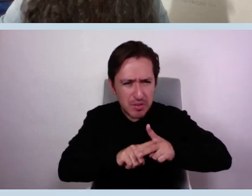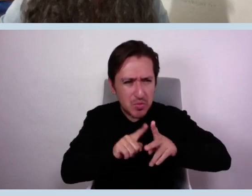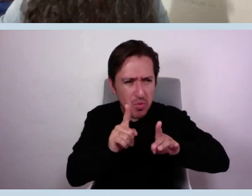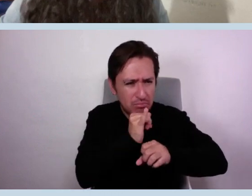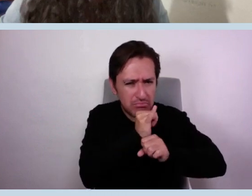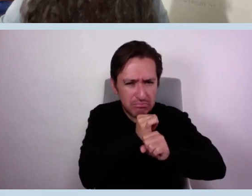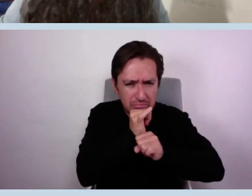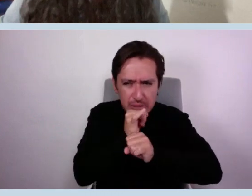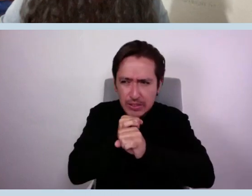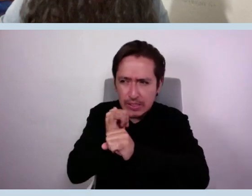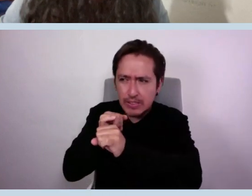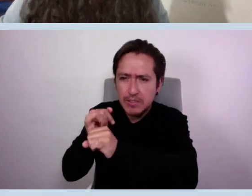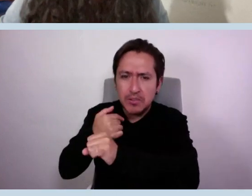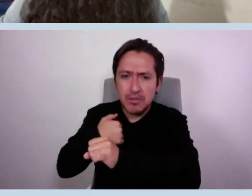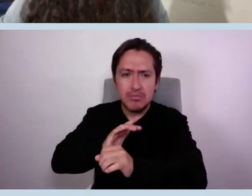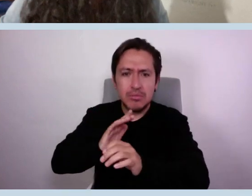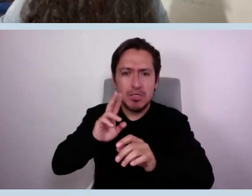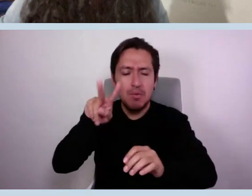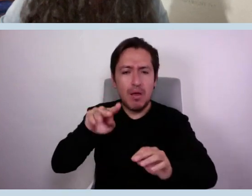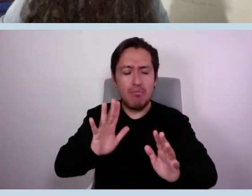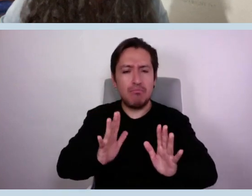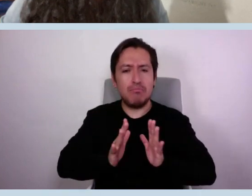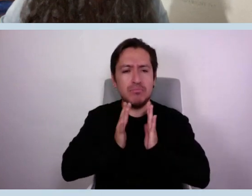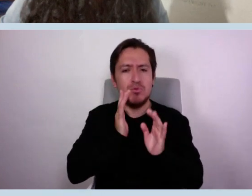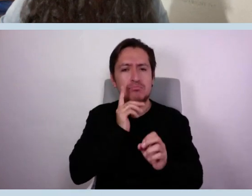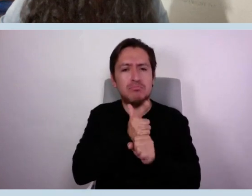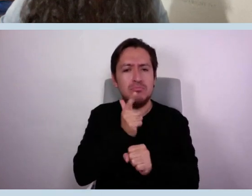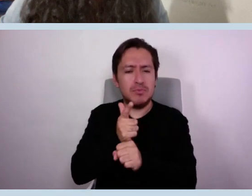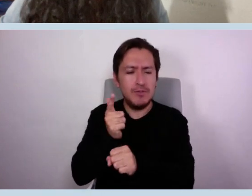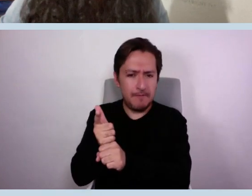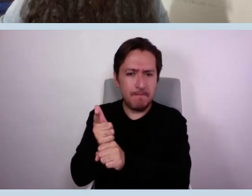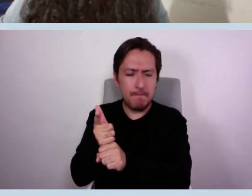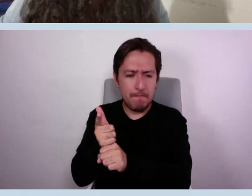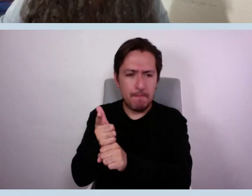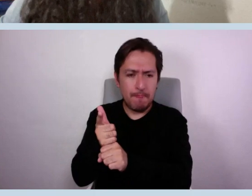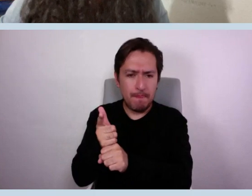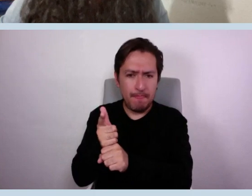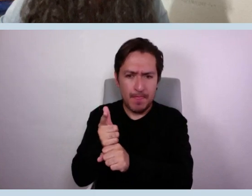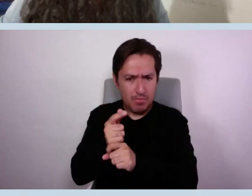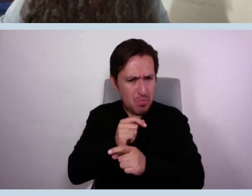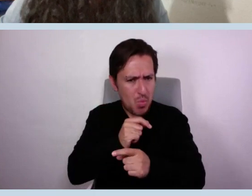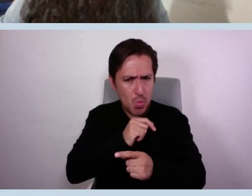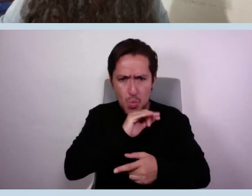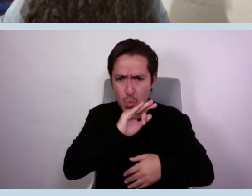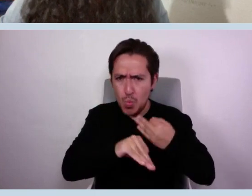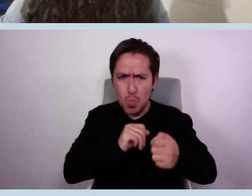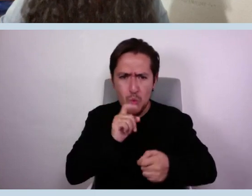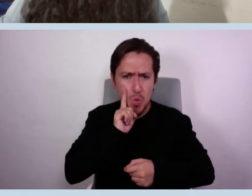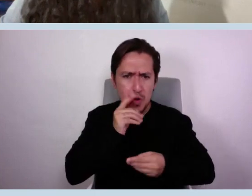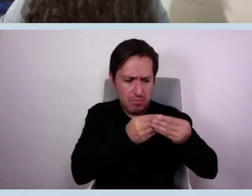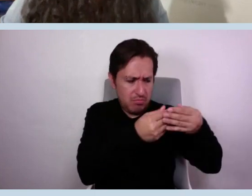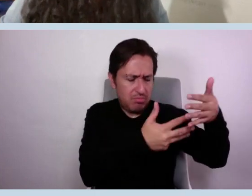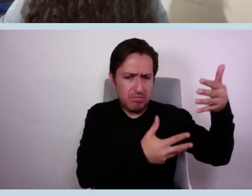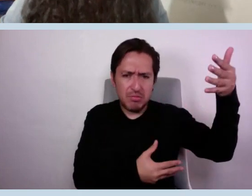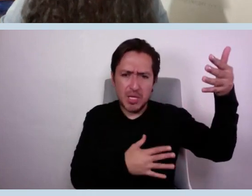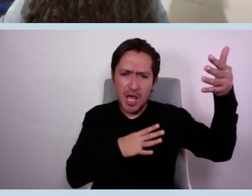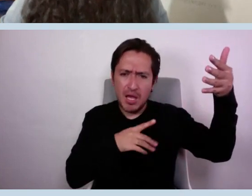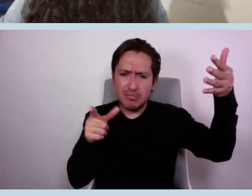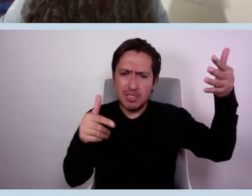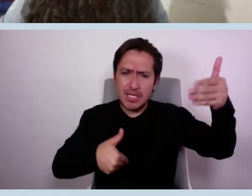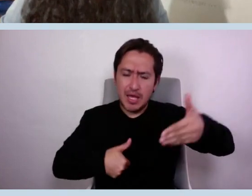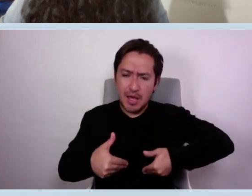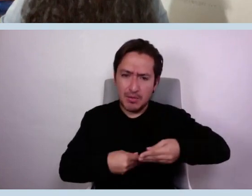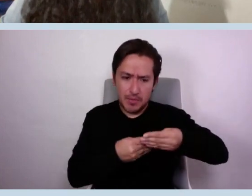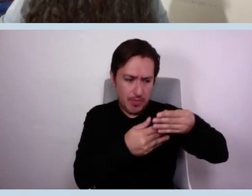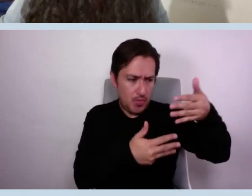ente saber y también muy motivador todas las mujeres que que han estado en el teatro eh